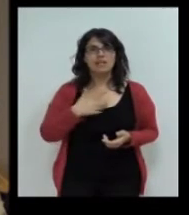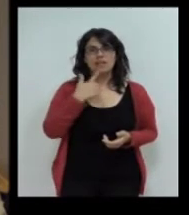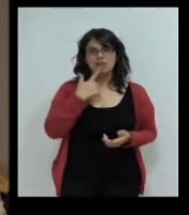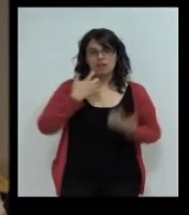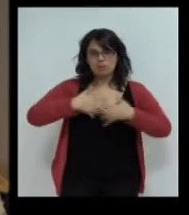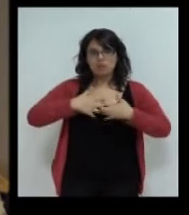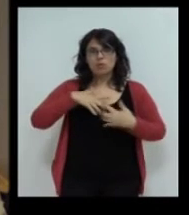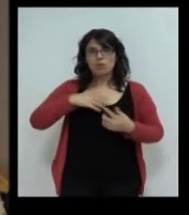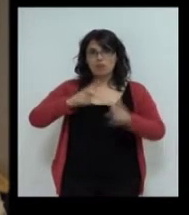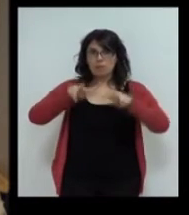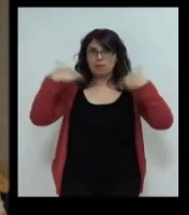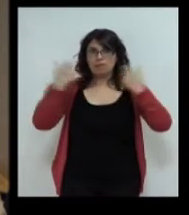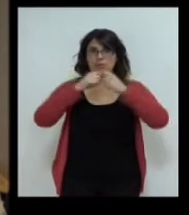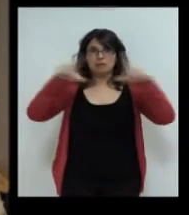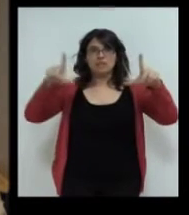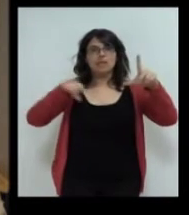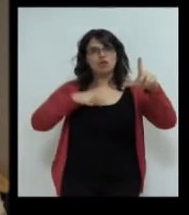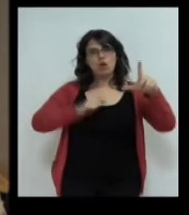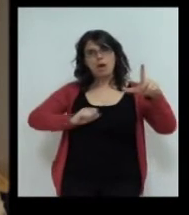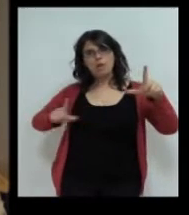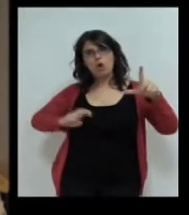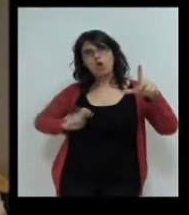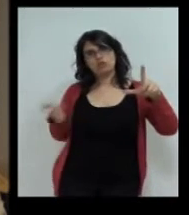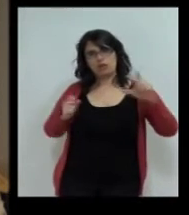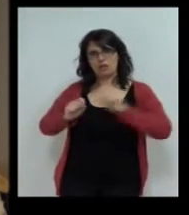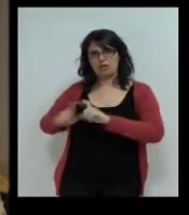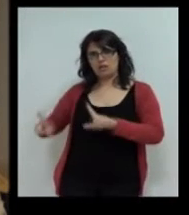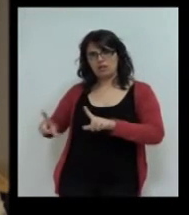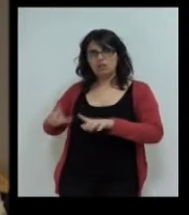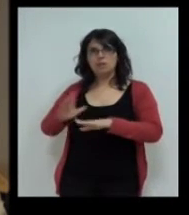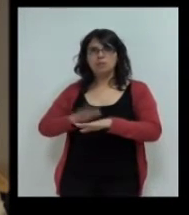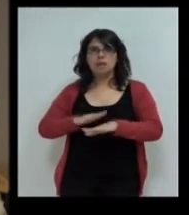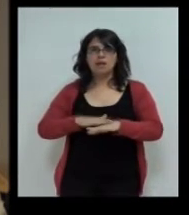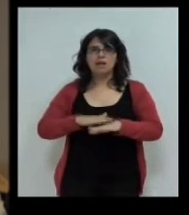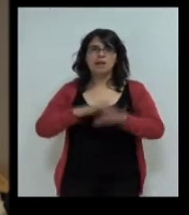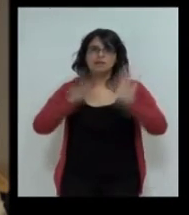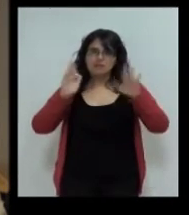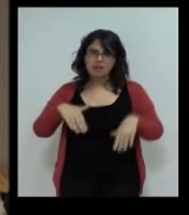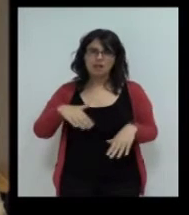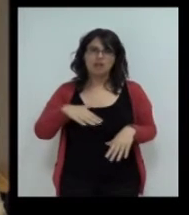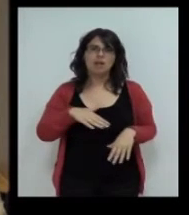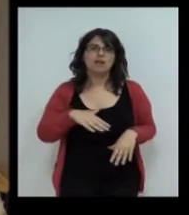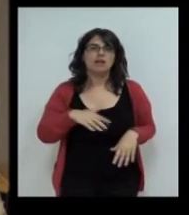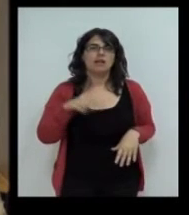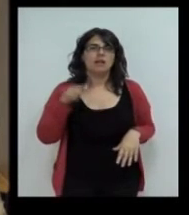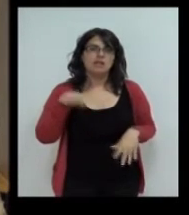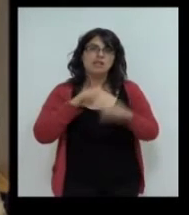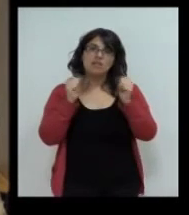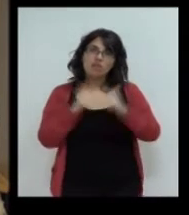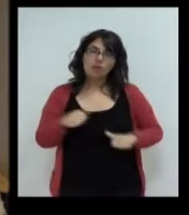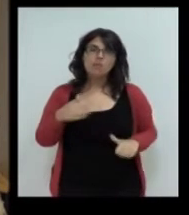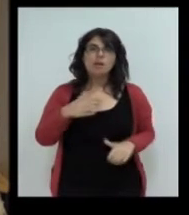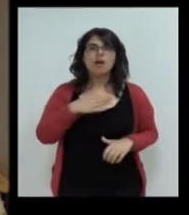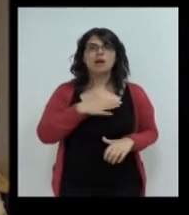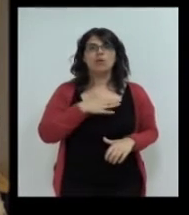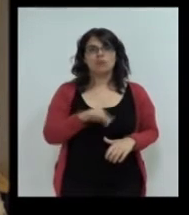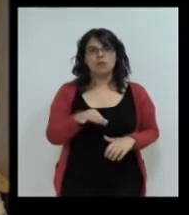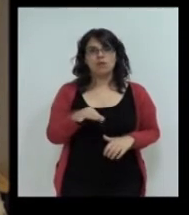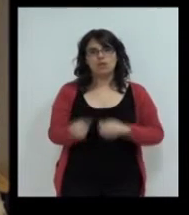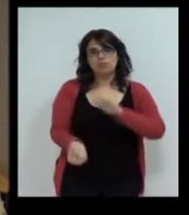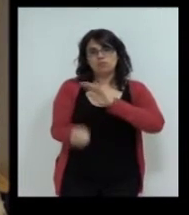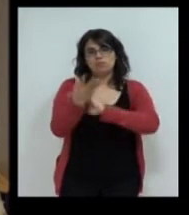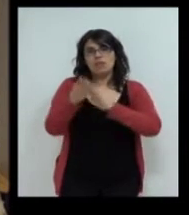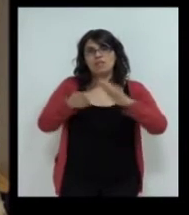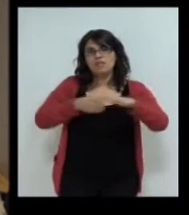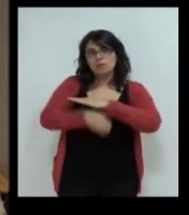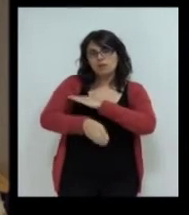pantalla pueden ayudarnos a ser otra forma de recepcionar la ayuda de accesibilidad que una